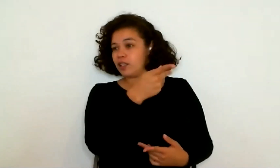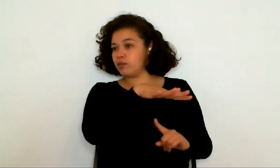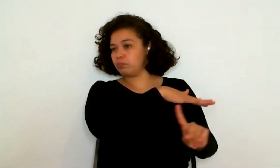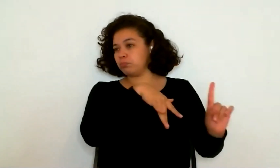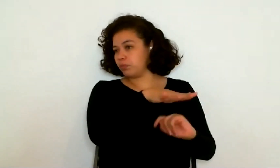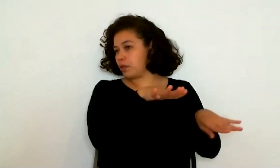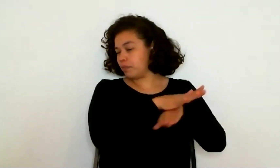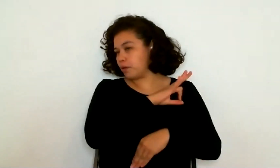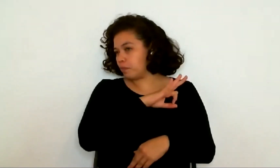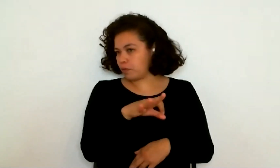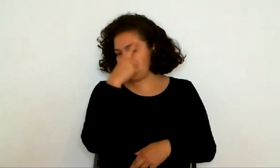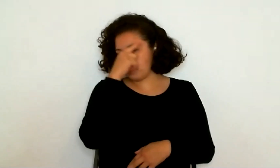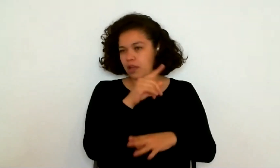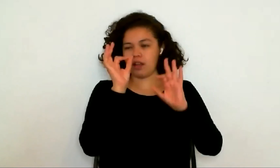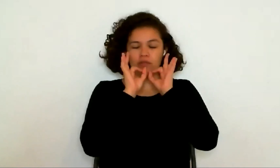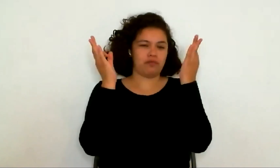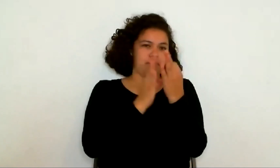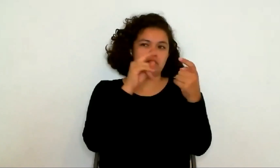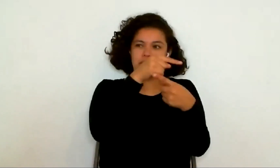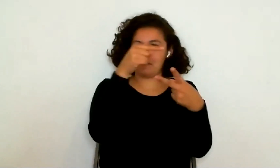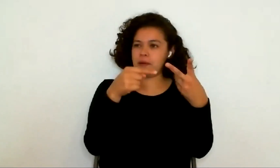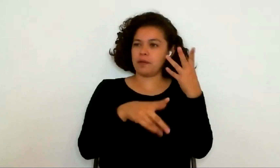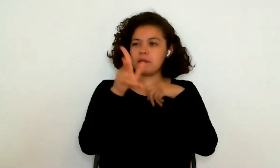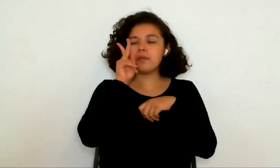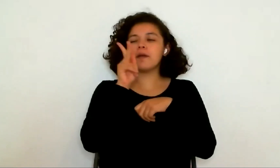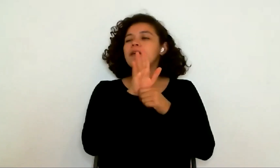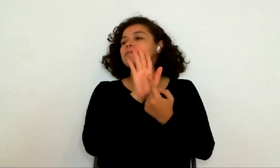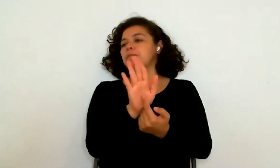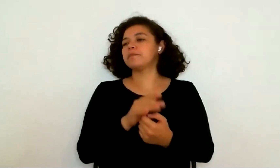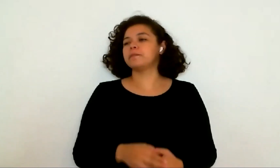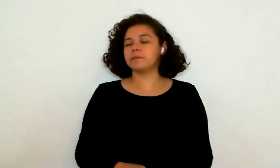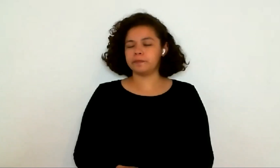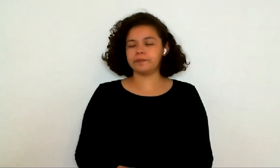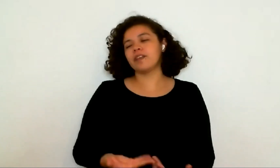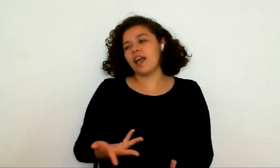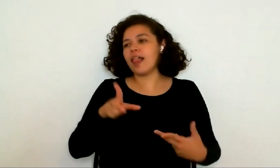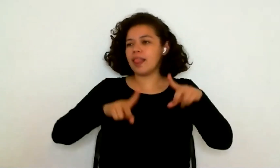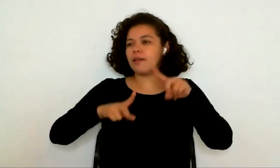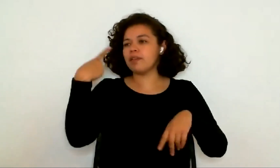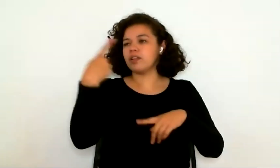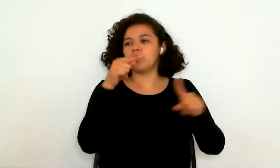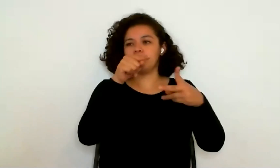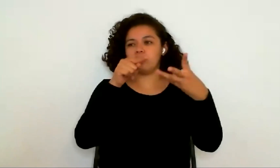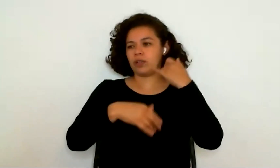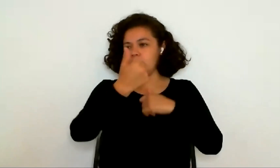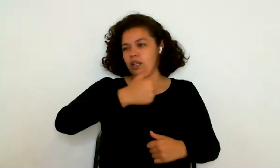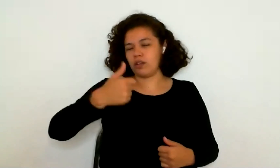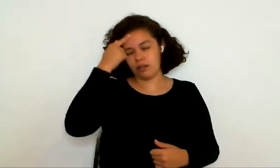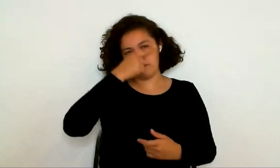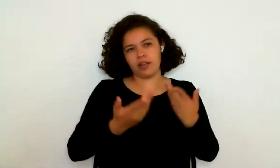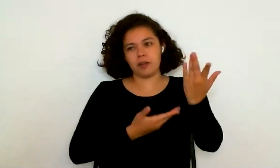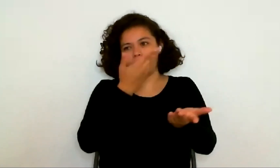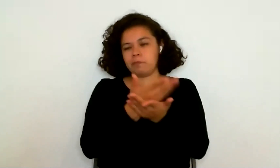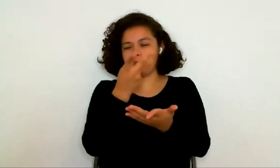situación, ¿no? Mediante determinadas evidencias. Entonces sí dependerá como de tus objetivos, ¿no? Del planteamiento de